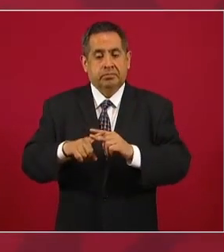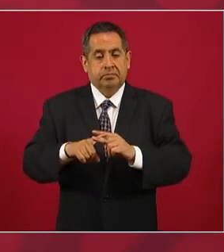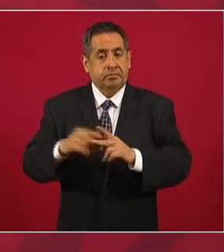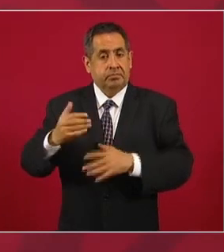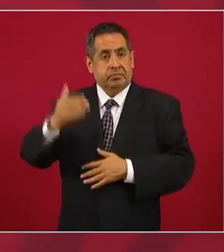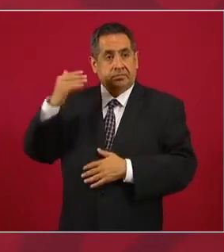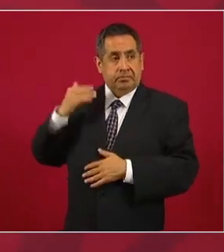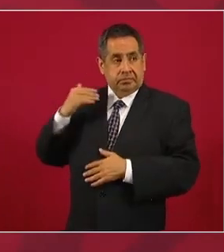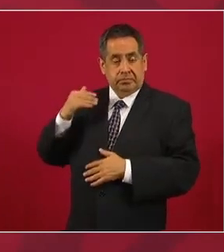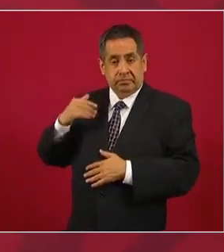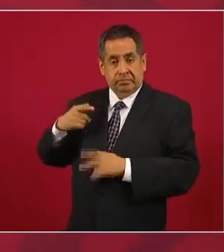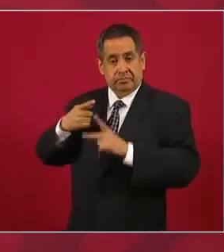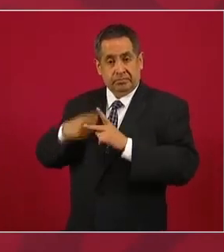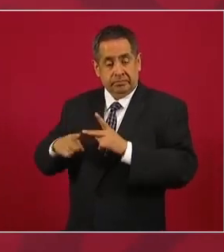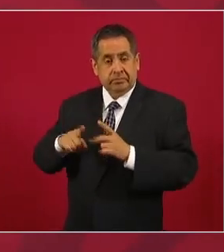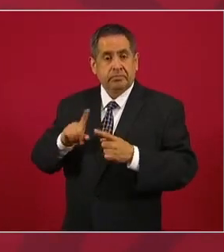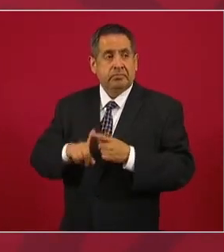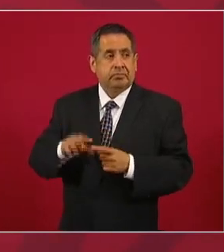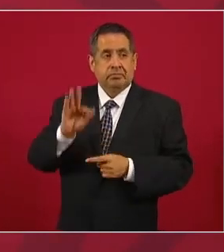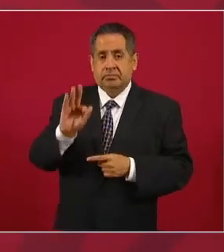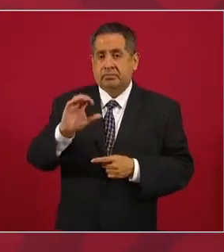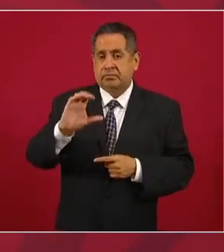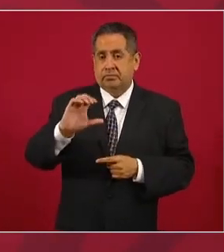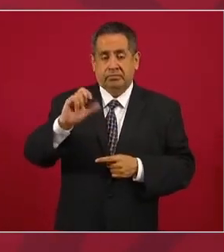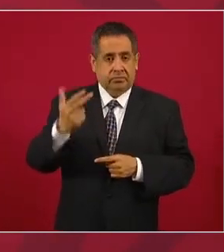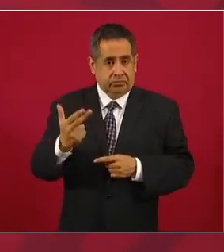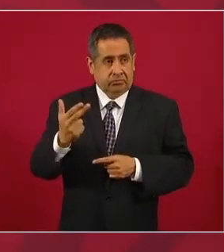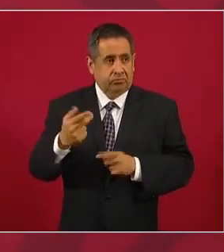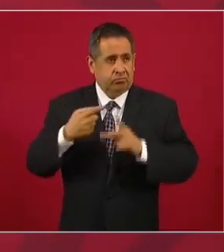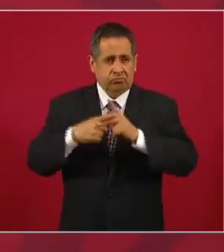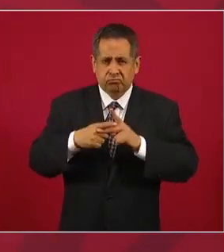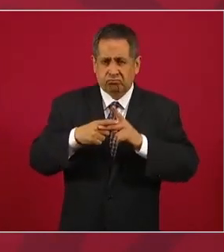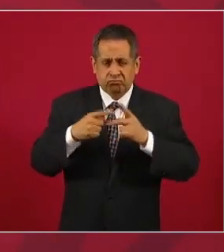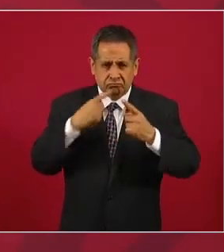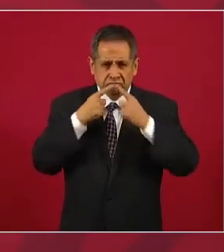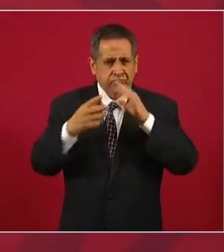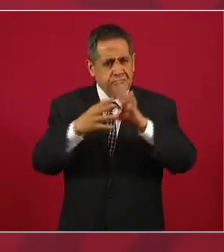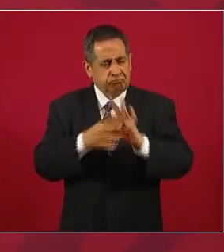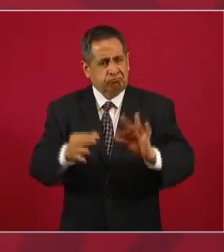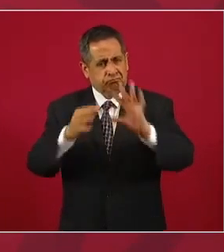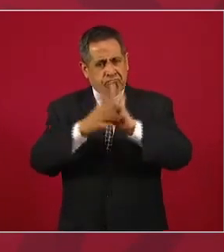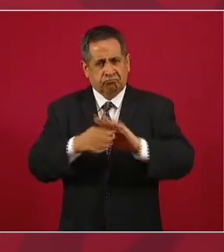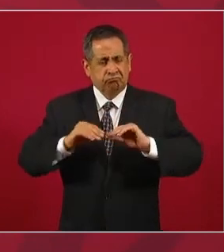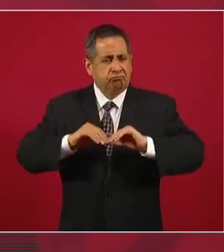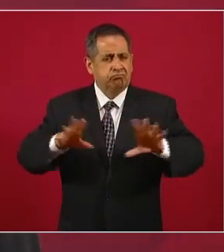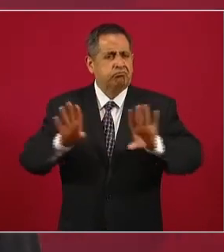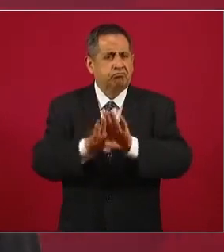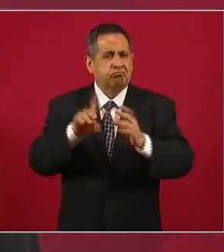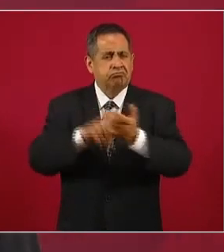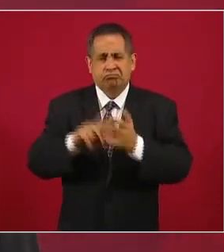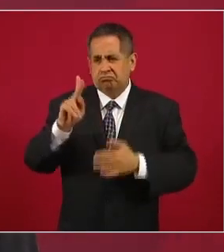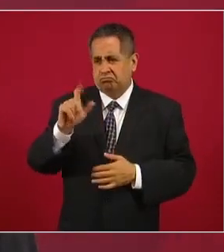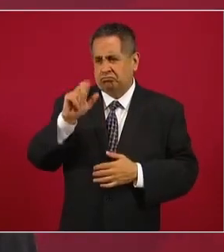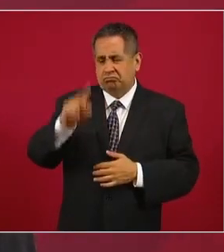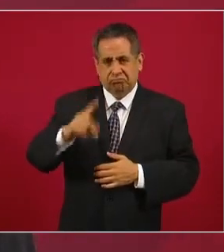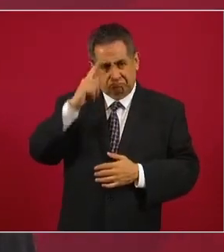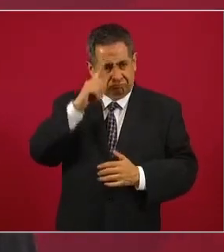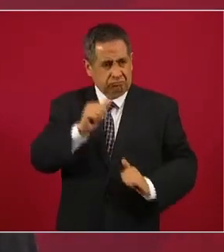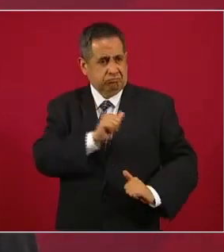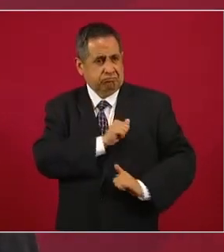sexenio, Felipe Calderón Hinojosa embarcó al país en una estrategia